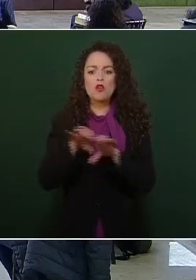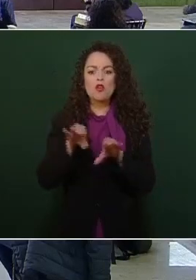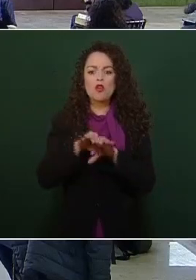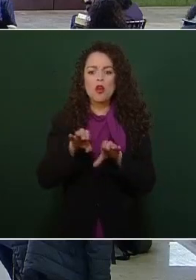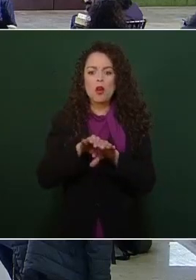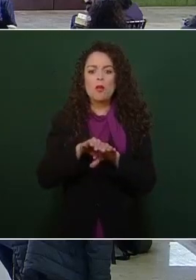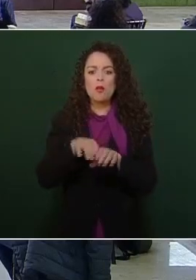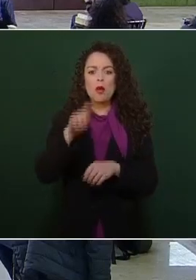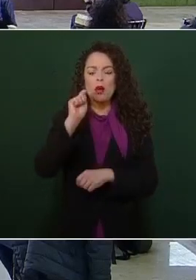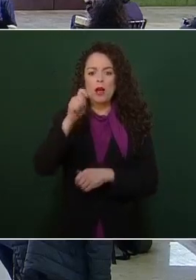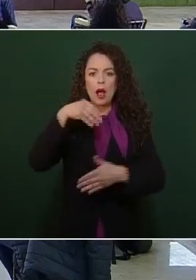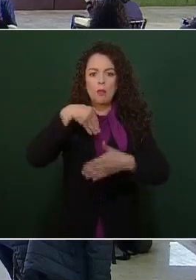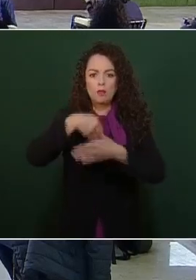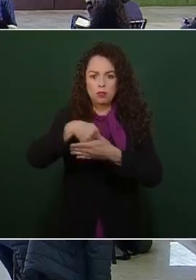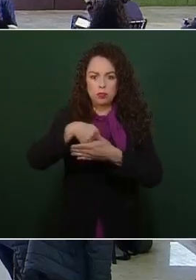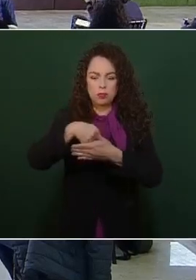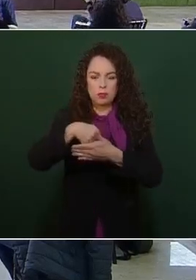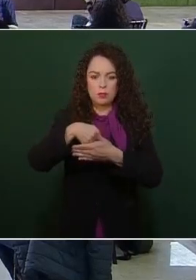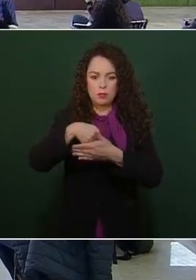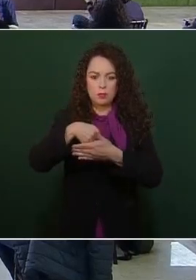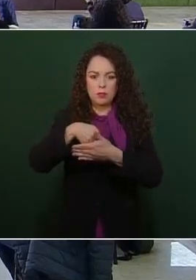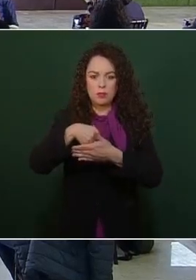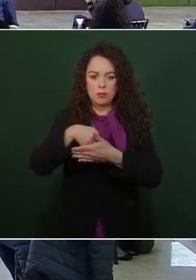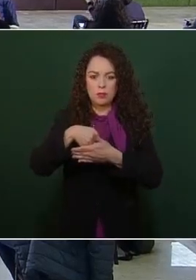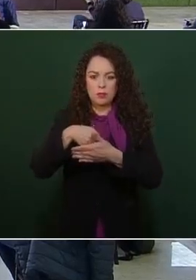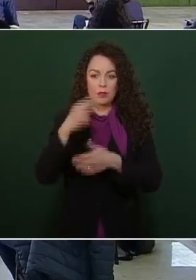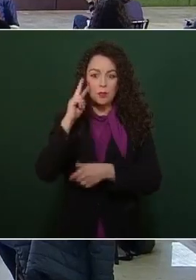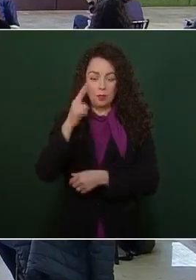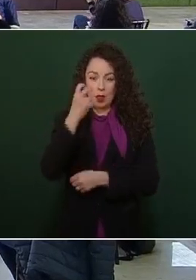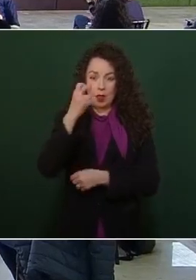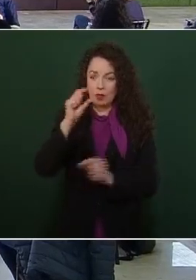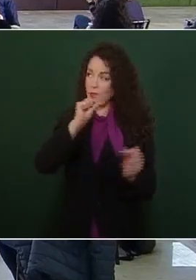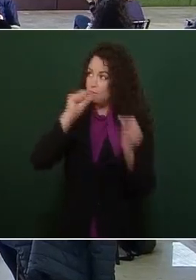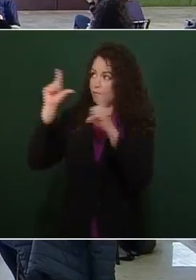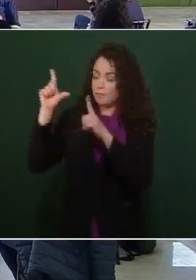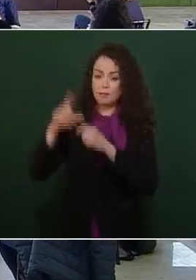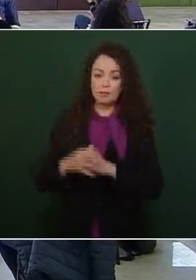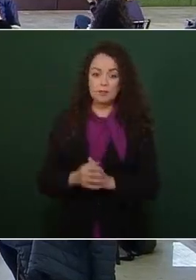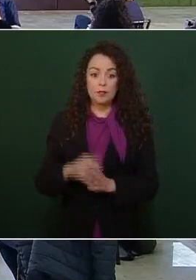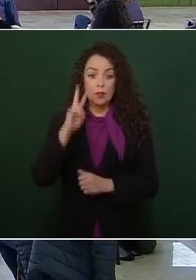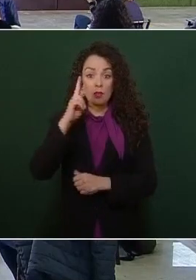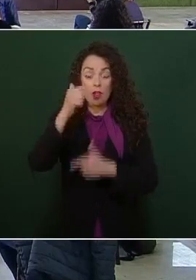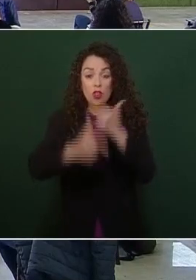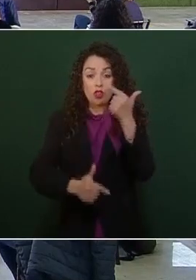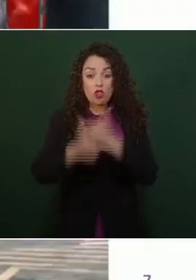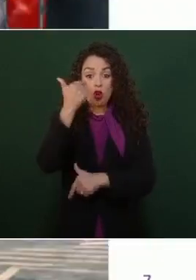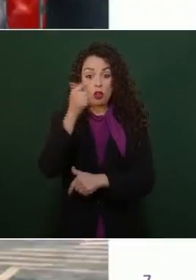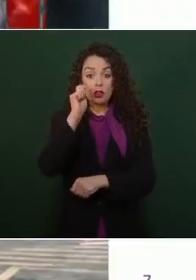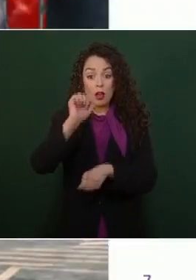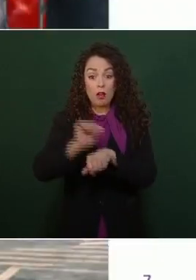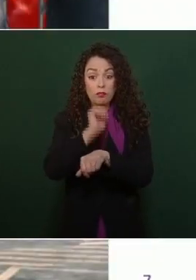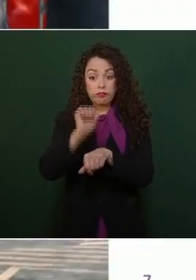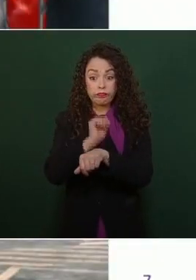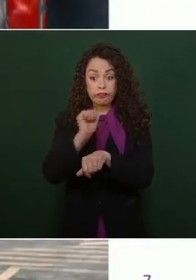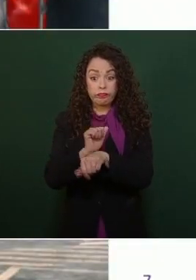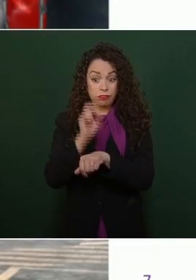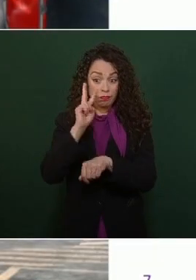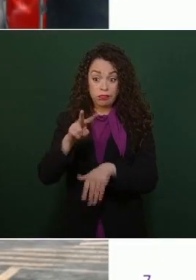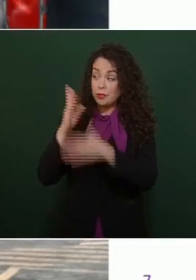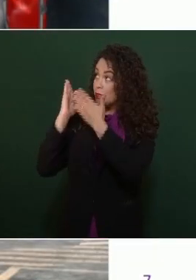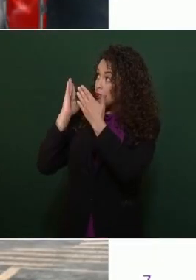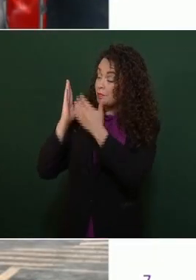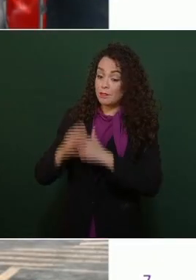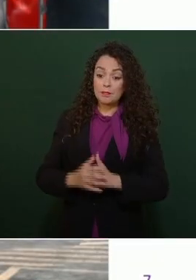ya operativas. En la siguiente lámina vemos la flota, son 12 autobuses articulados que están